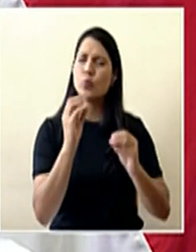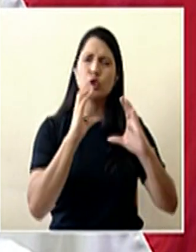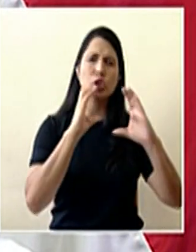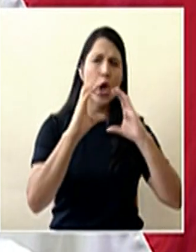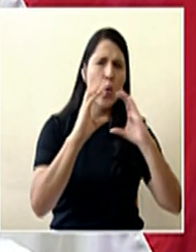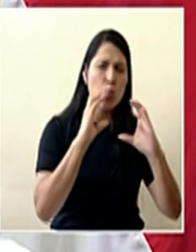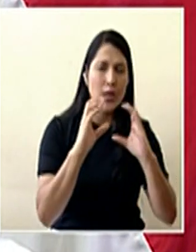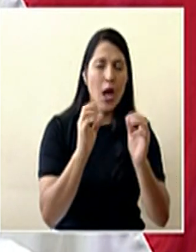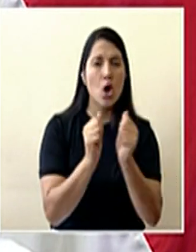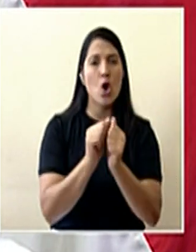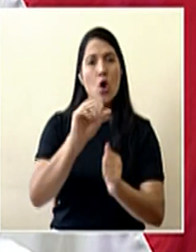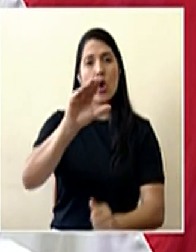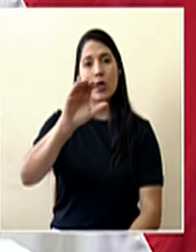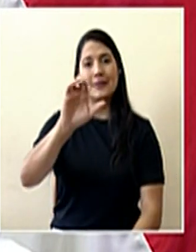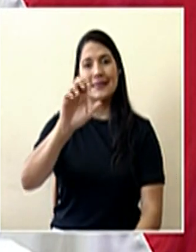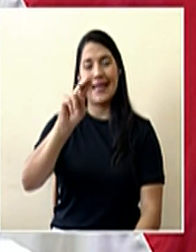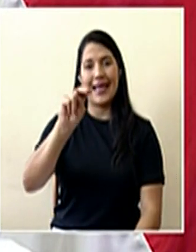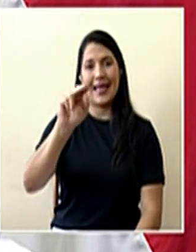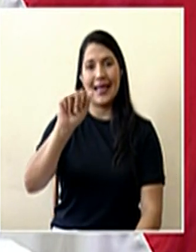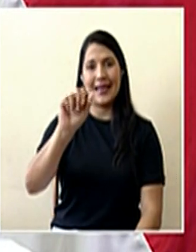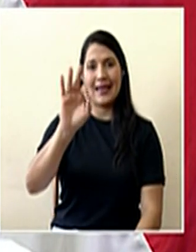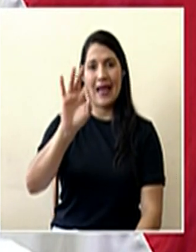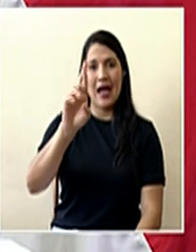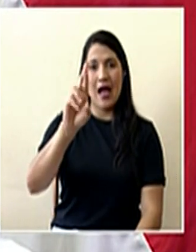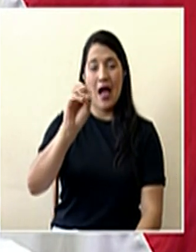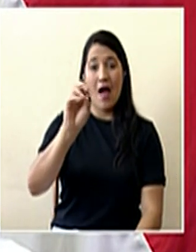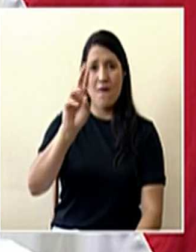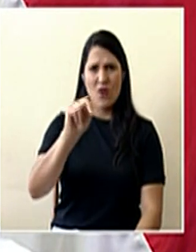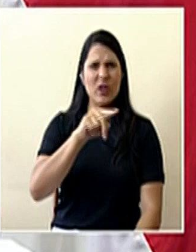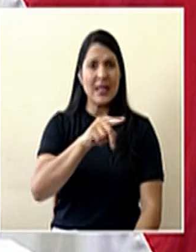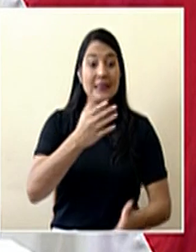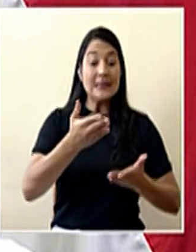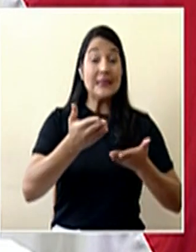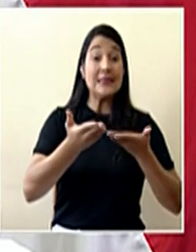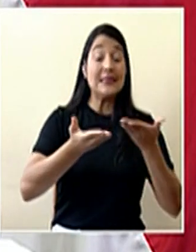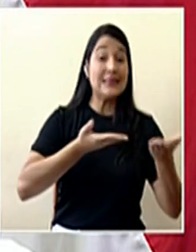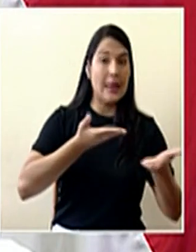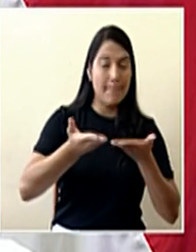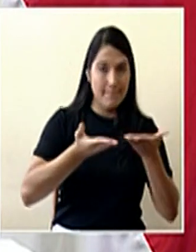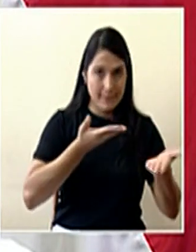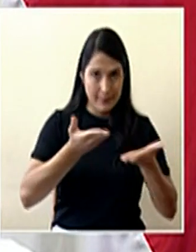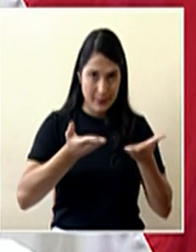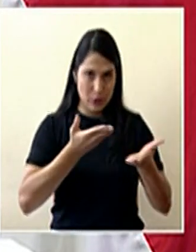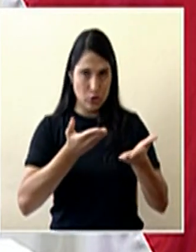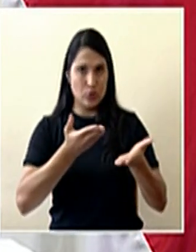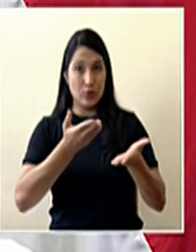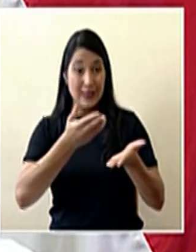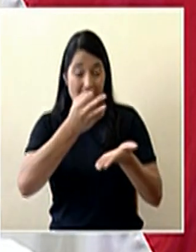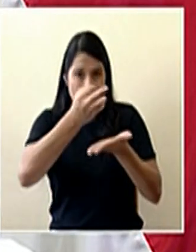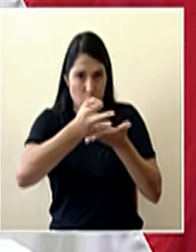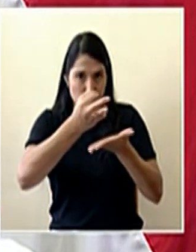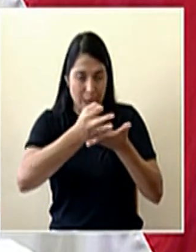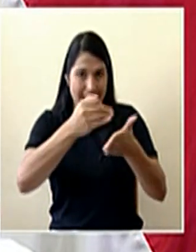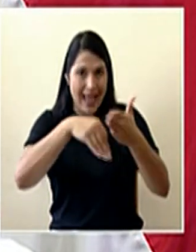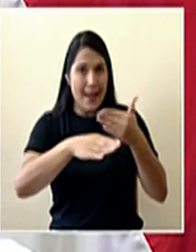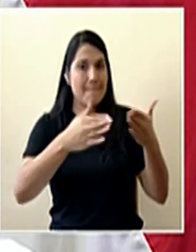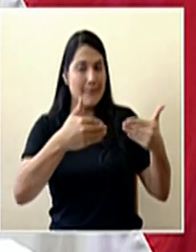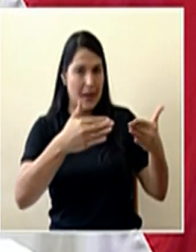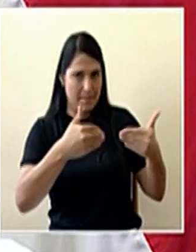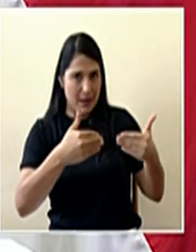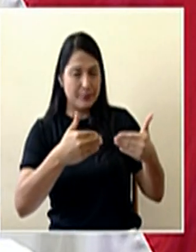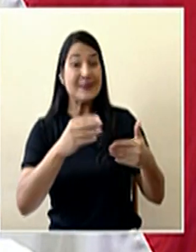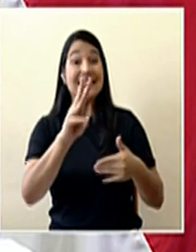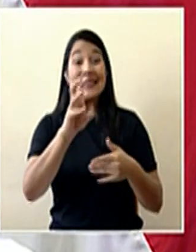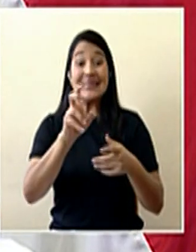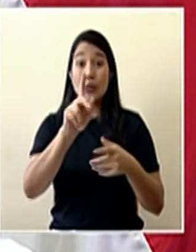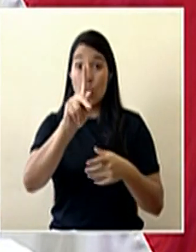con Senafron, que es el Servicio Nacional de Fronteras de Panamá, donde hay una coordinación. Pero sí hay que decir, son 600 kilómetros, es muy extenso,